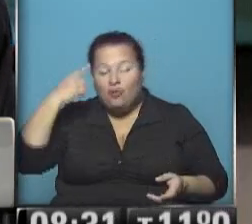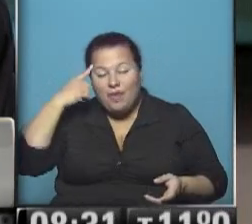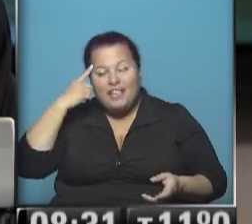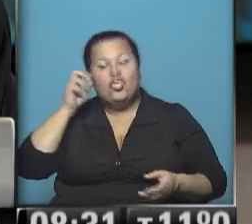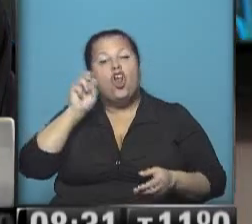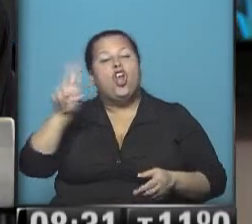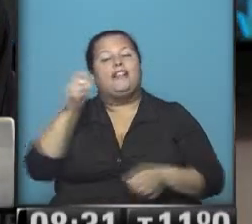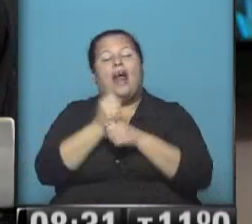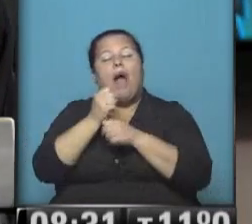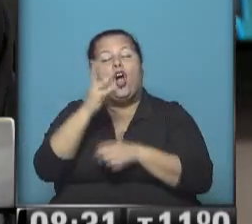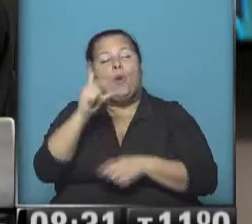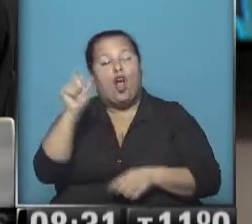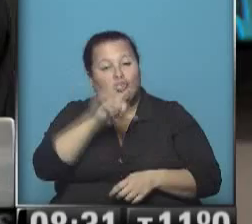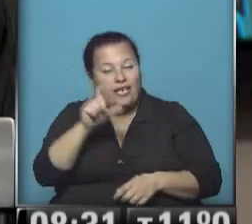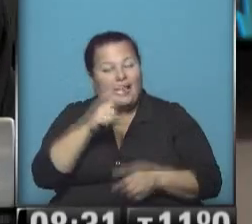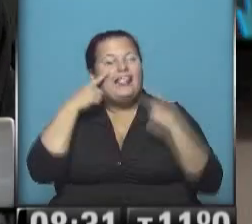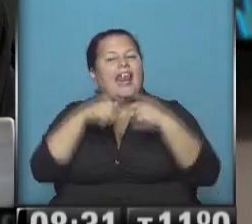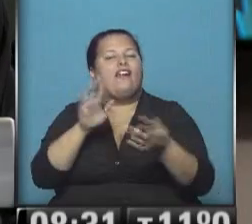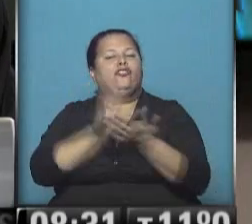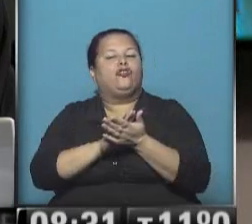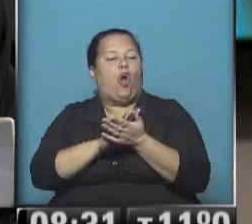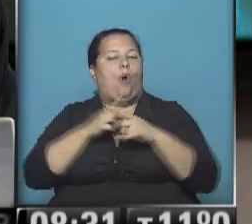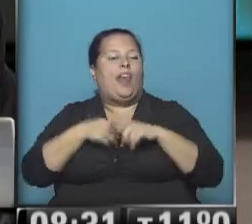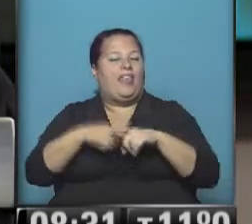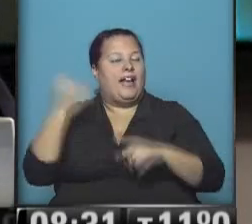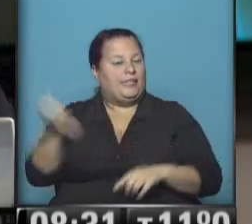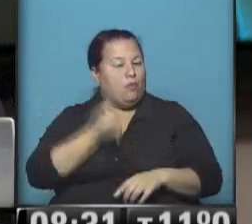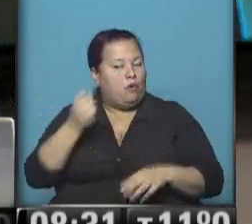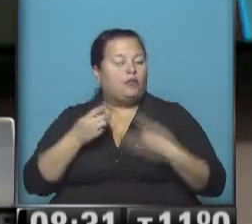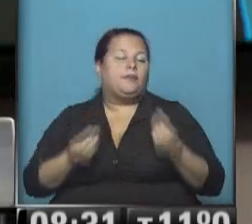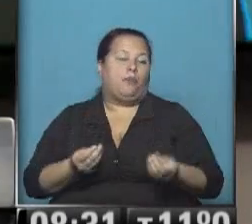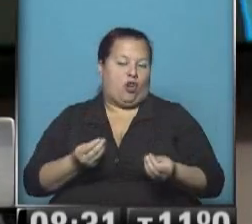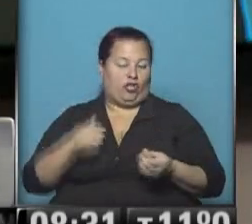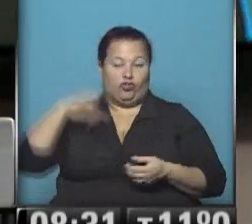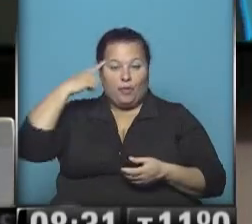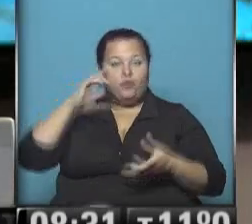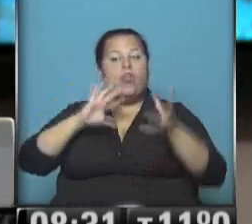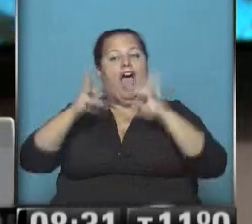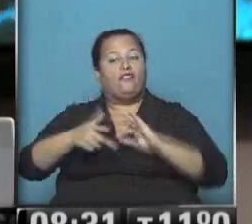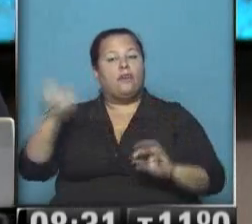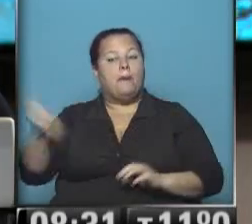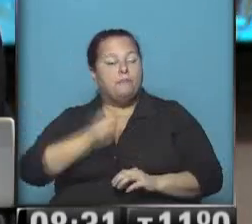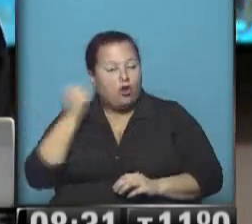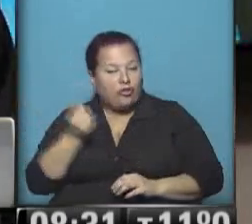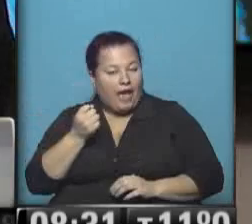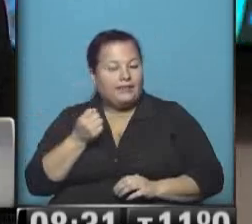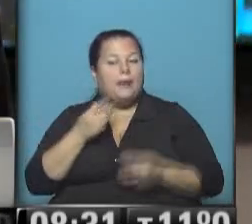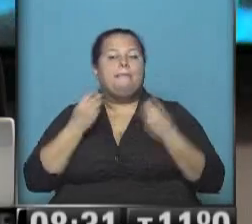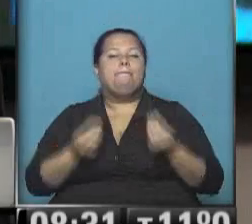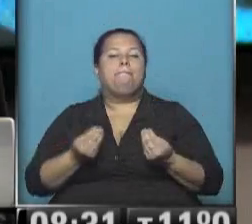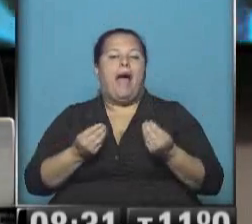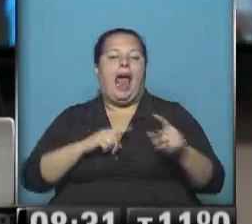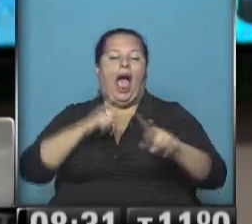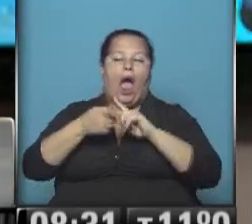rol del banco central tiene que ver con esta discusión importante porque bueno creo que es una herramienta importante en términos de